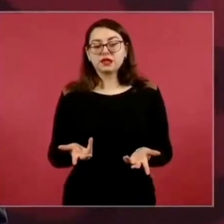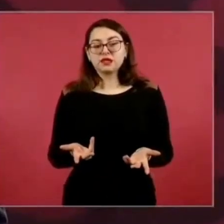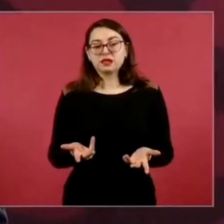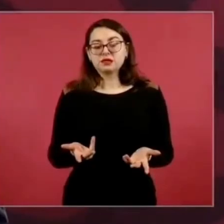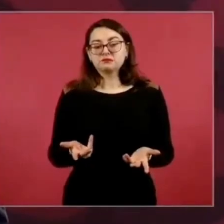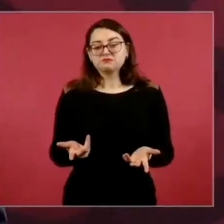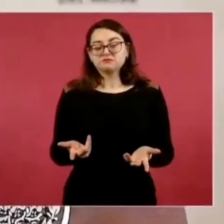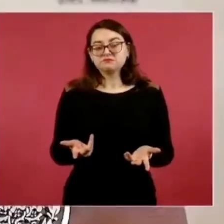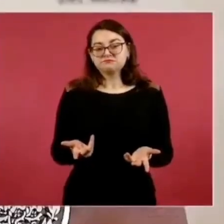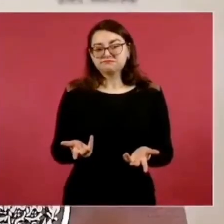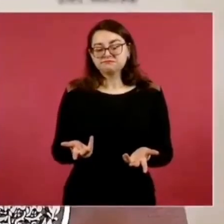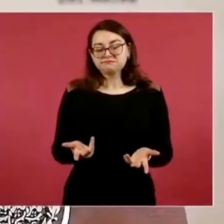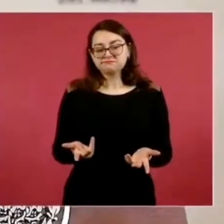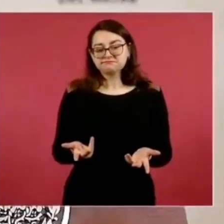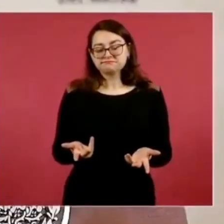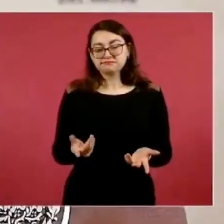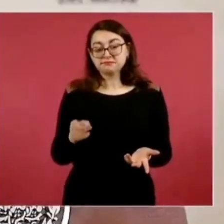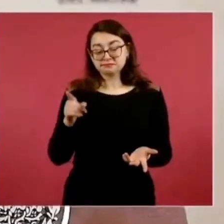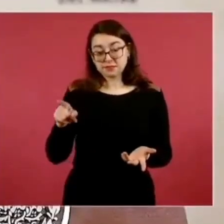Y